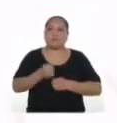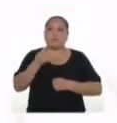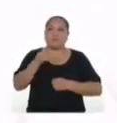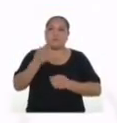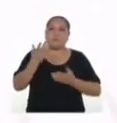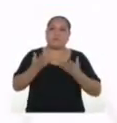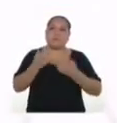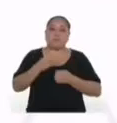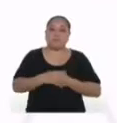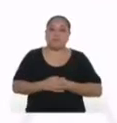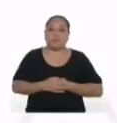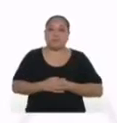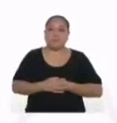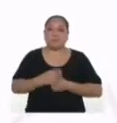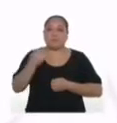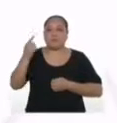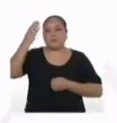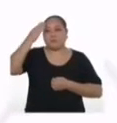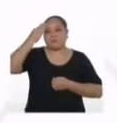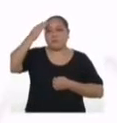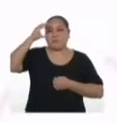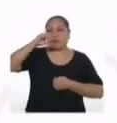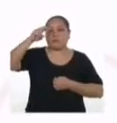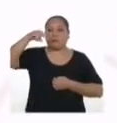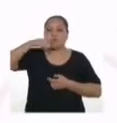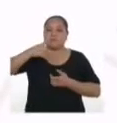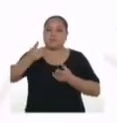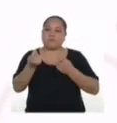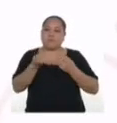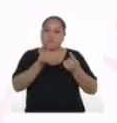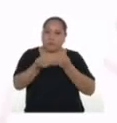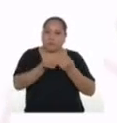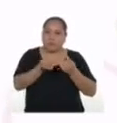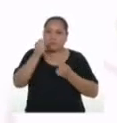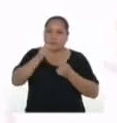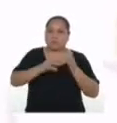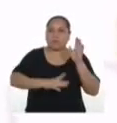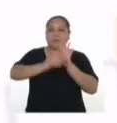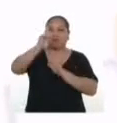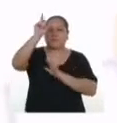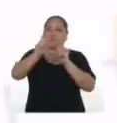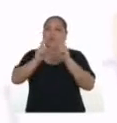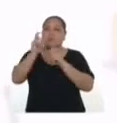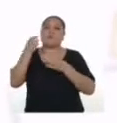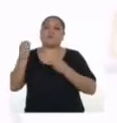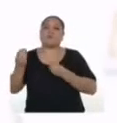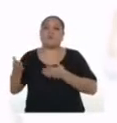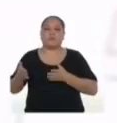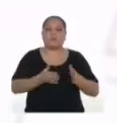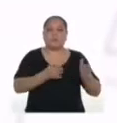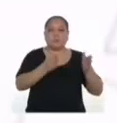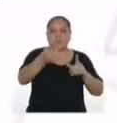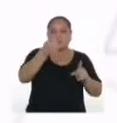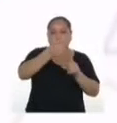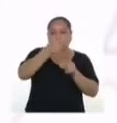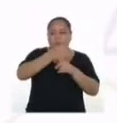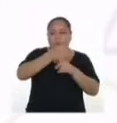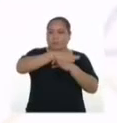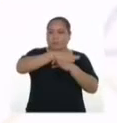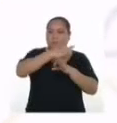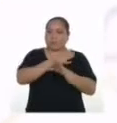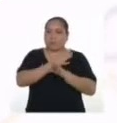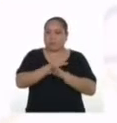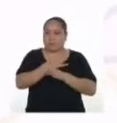Es posible suponer que la cuenca condiciona, de alguna manera, el desarrollo humano, pues canaliza, según su propia estructura